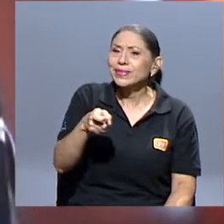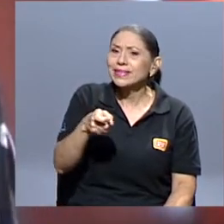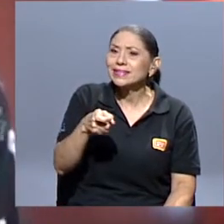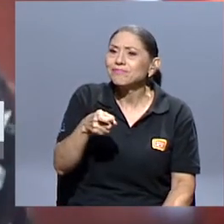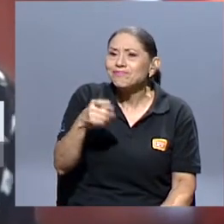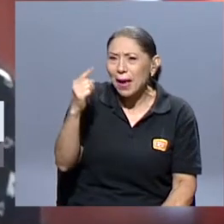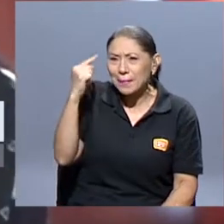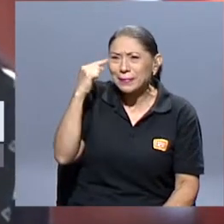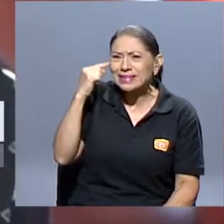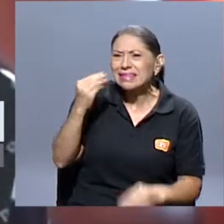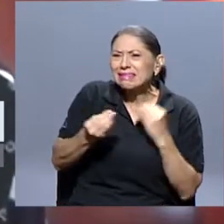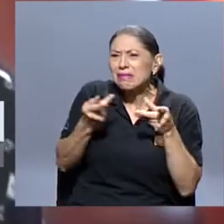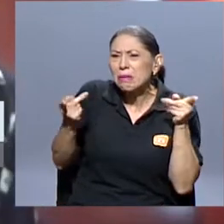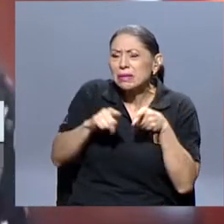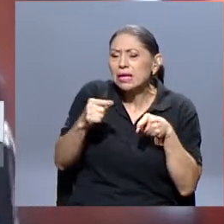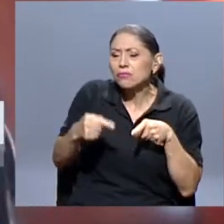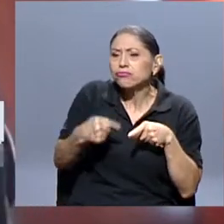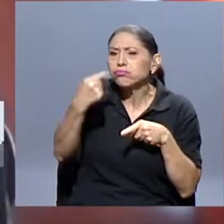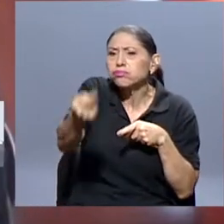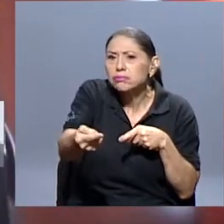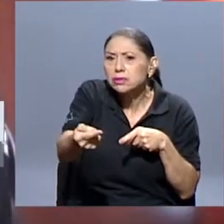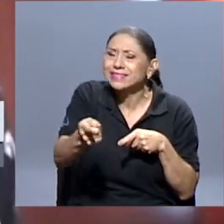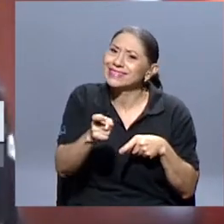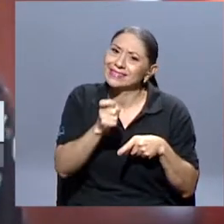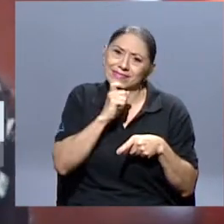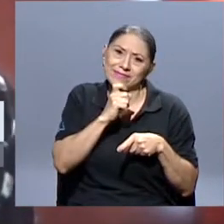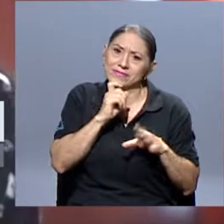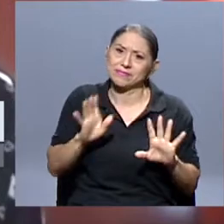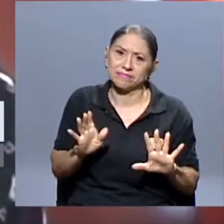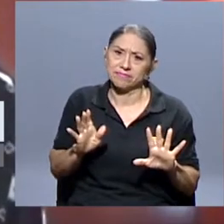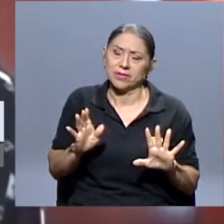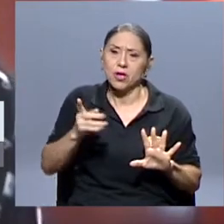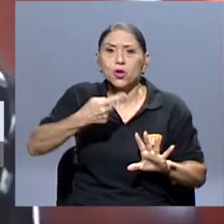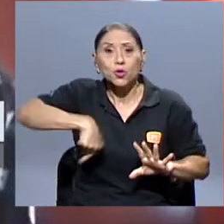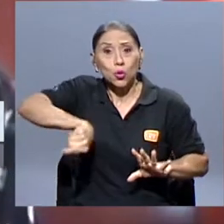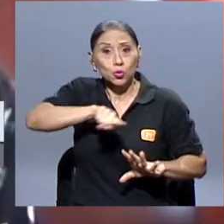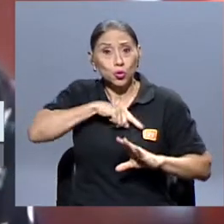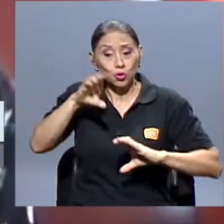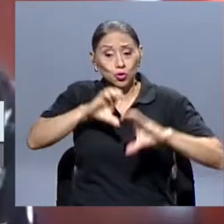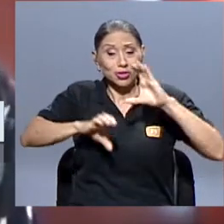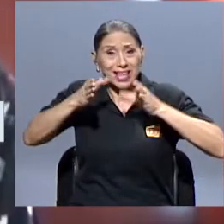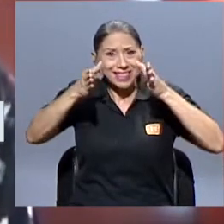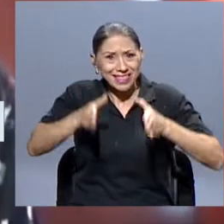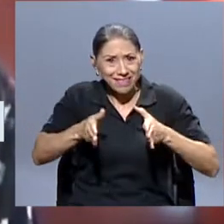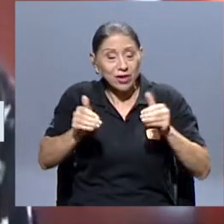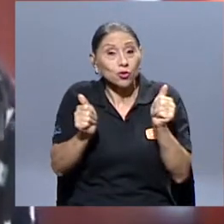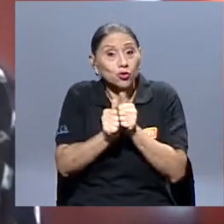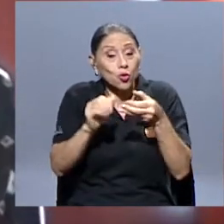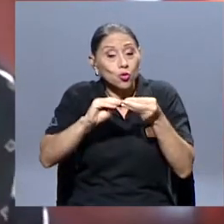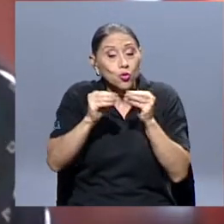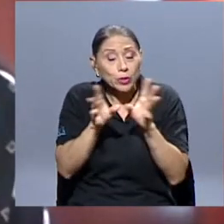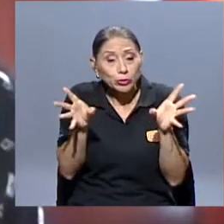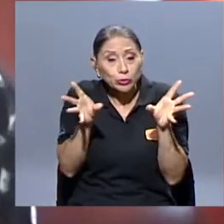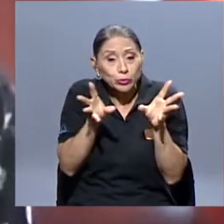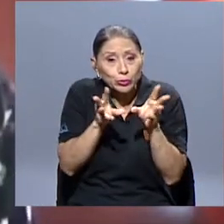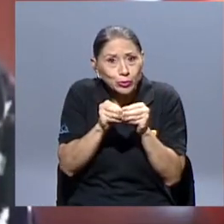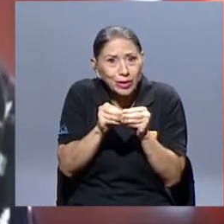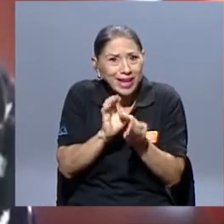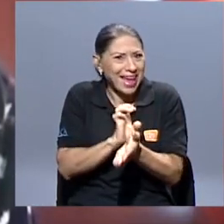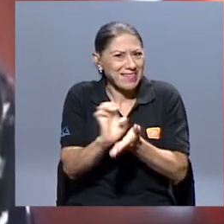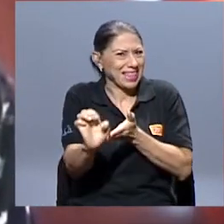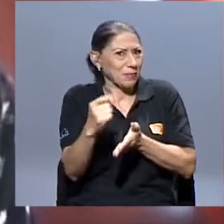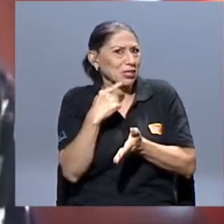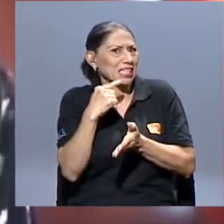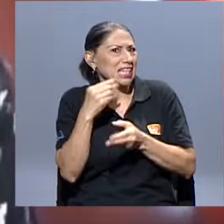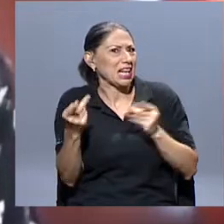Hacer proyecciones es algo complicado, ¿verdad? Nosotros como científicos cuantitativos evitamos decir predicciones, porque no,